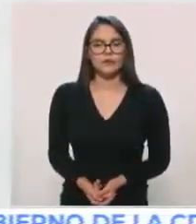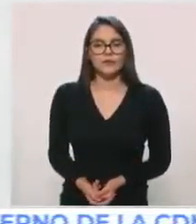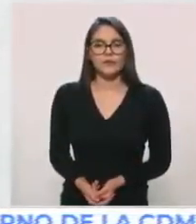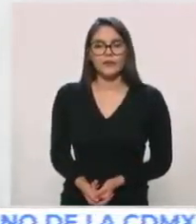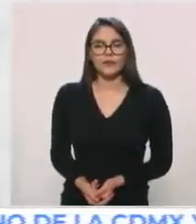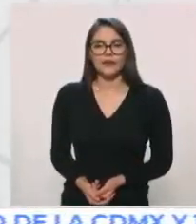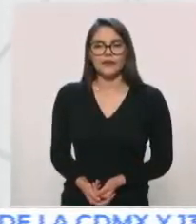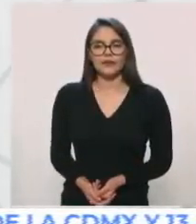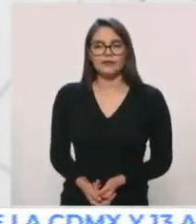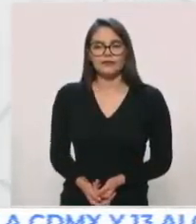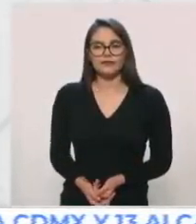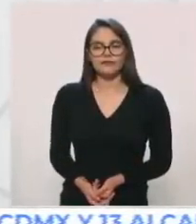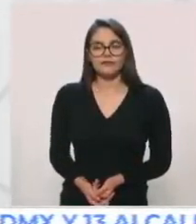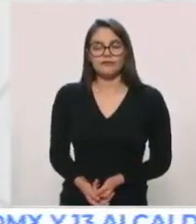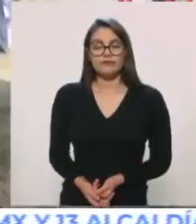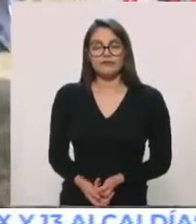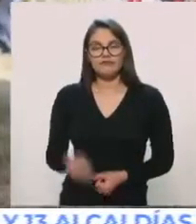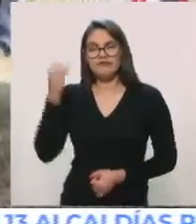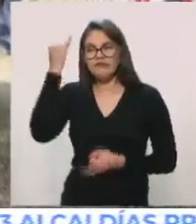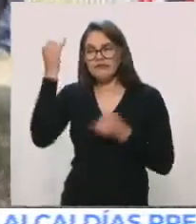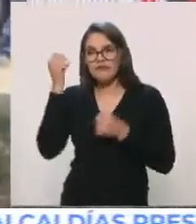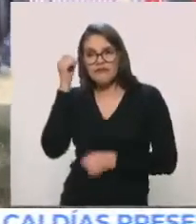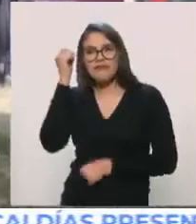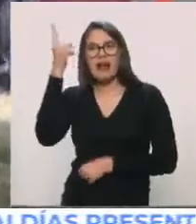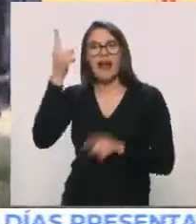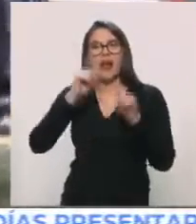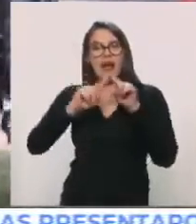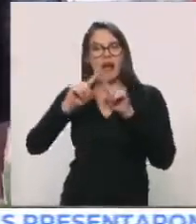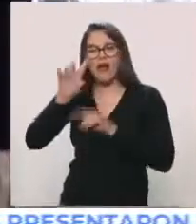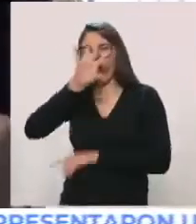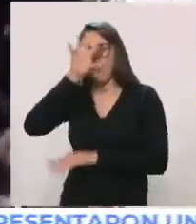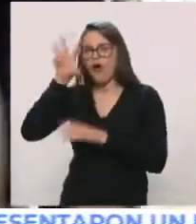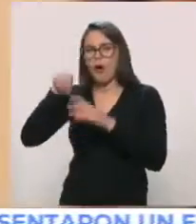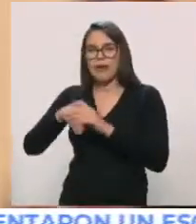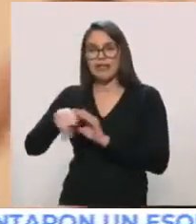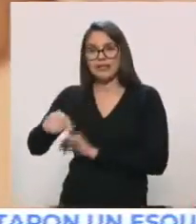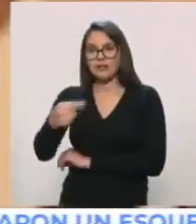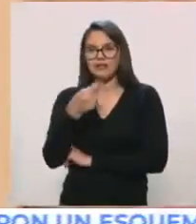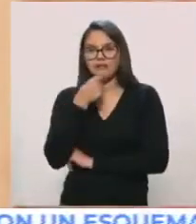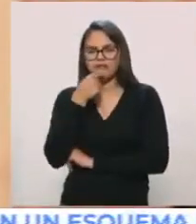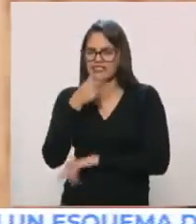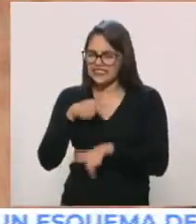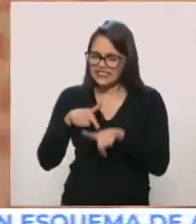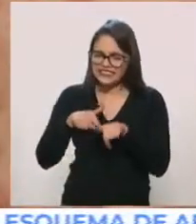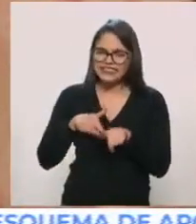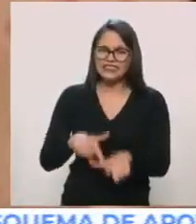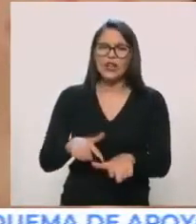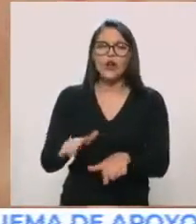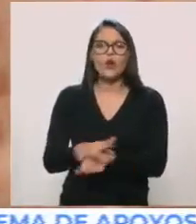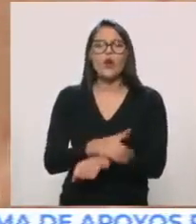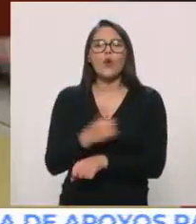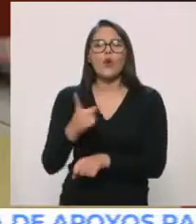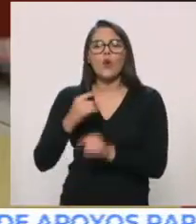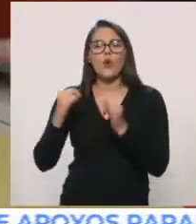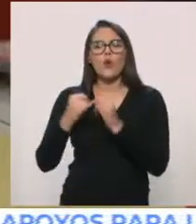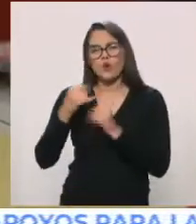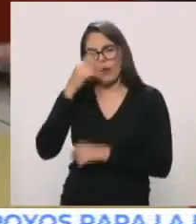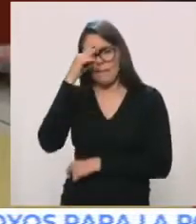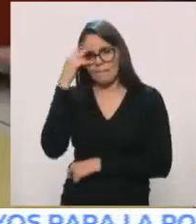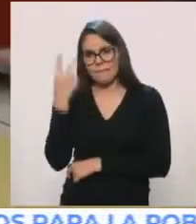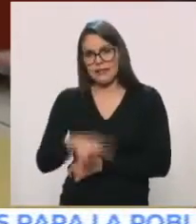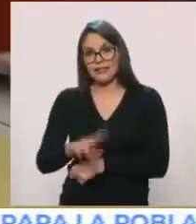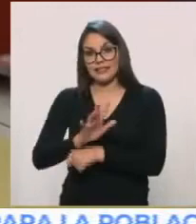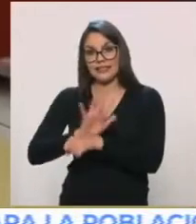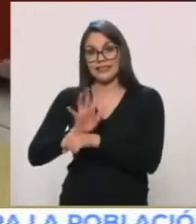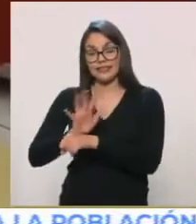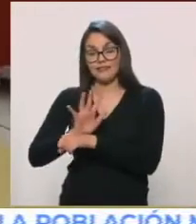La creatividad, el ingenio y la cultura no paran ni siquiera para los más pequeños, pues el Instituto Mexicano de Cinematografía invita a